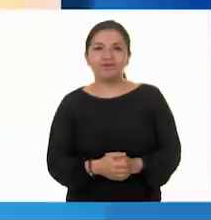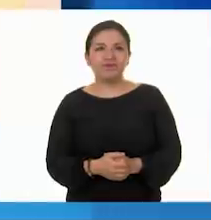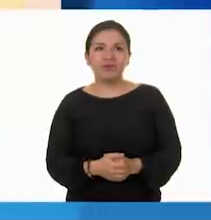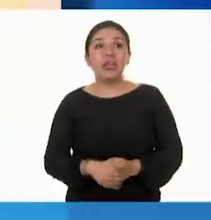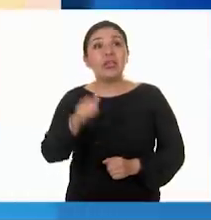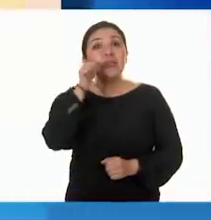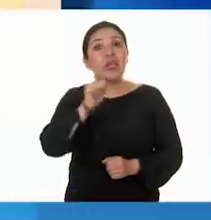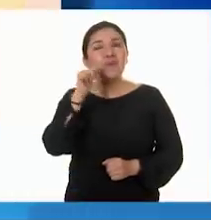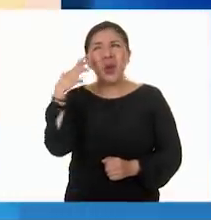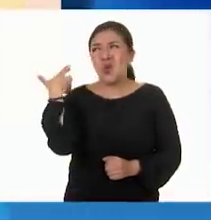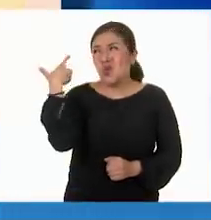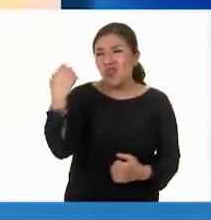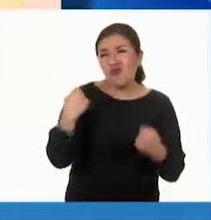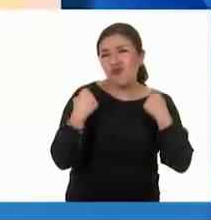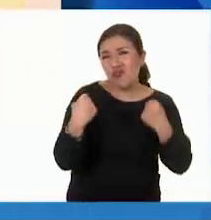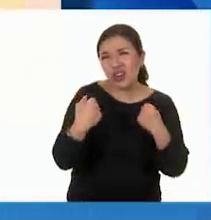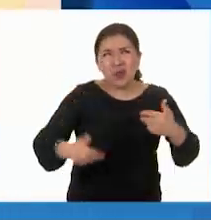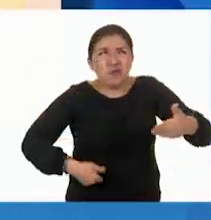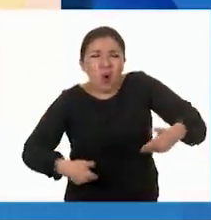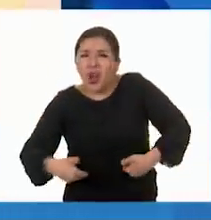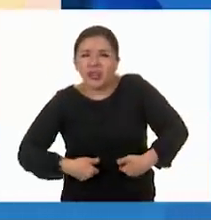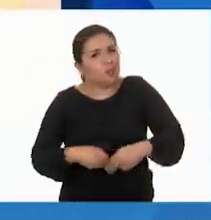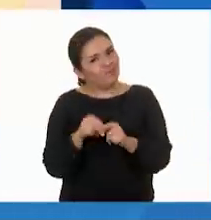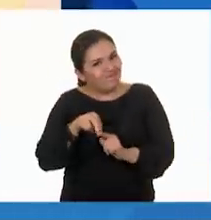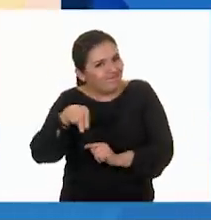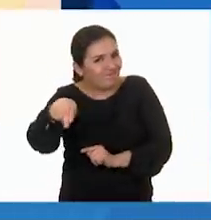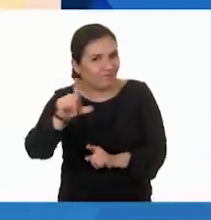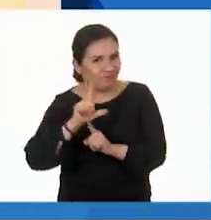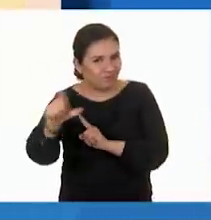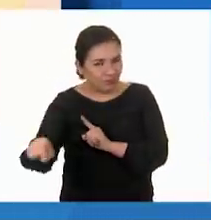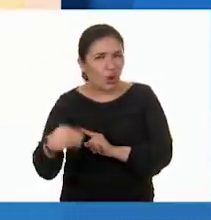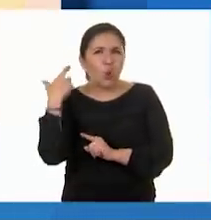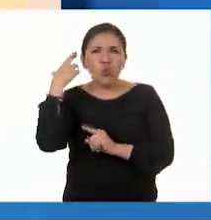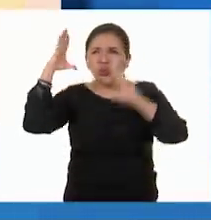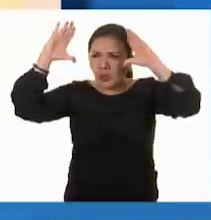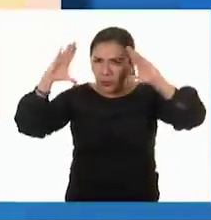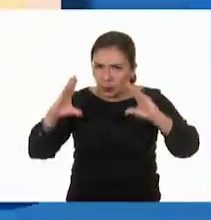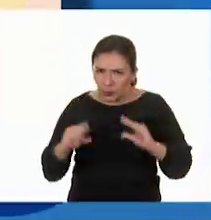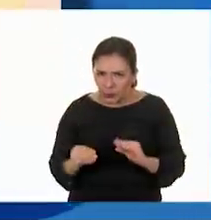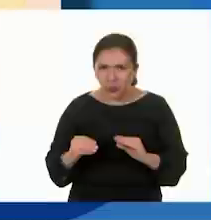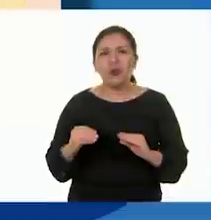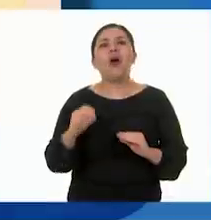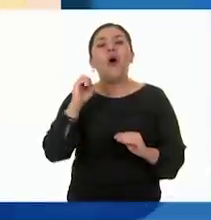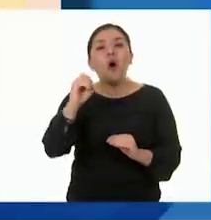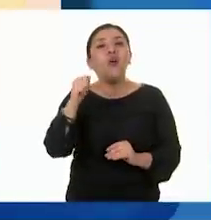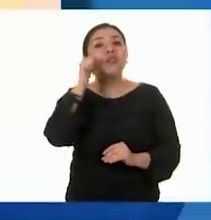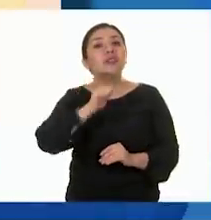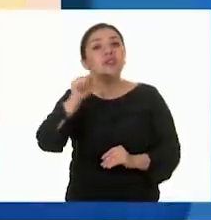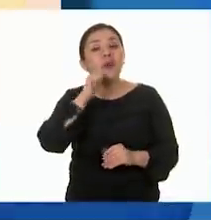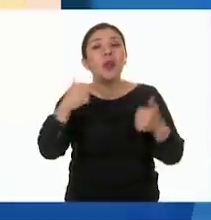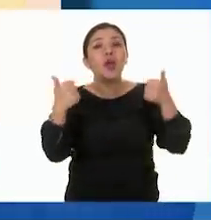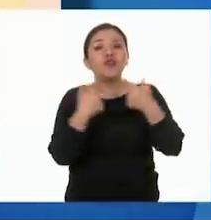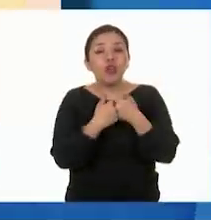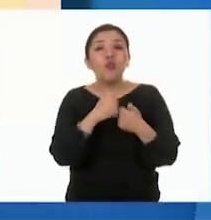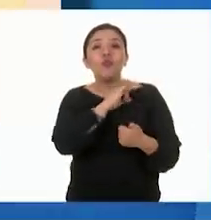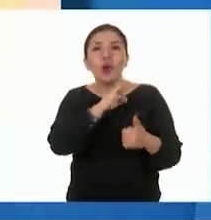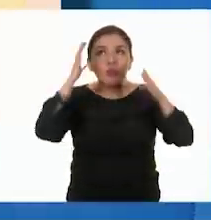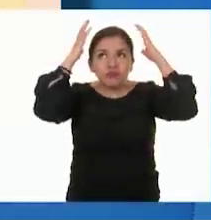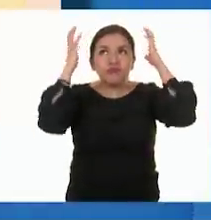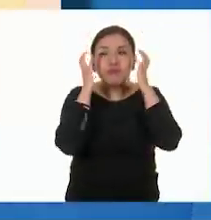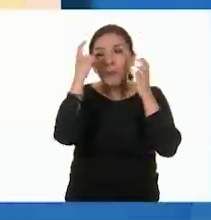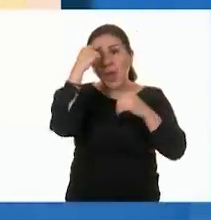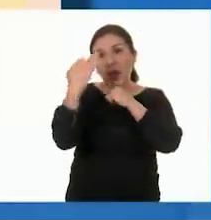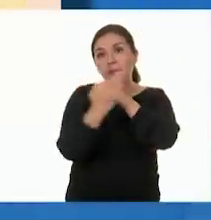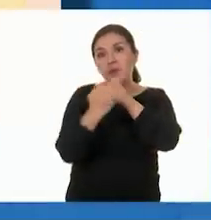Mantenerse alejado de los ruidos molestos y fuertes. Bajar el volumen de la música. Y siempre ponerte un casco o el equipo